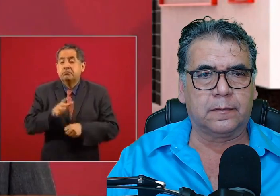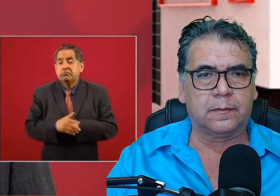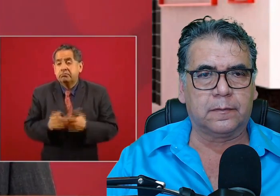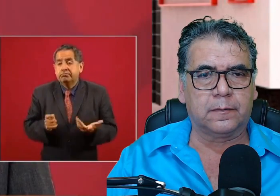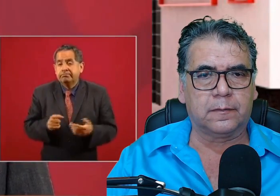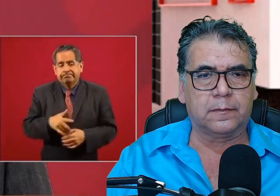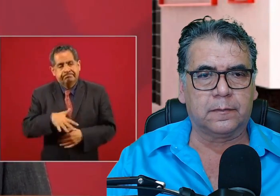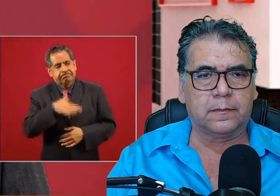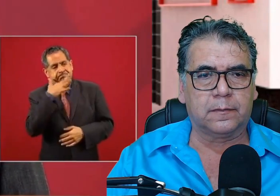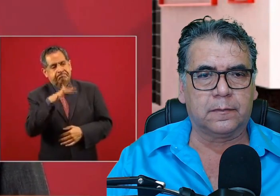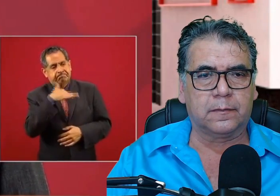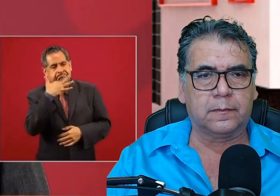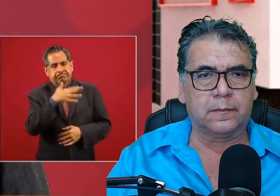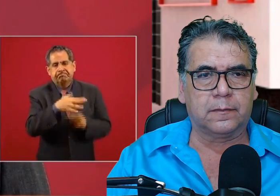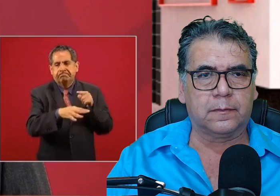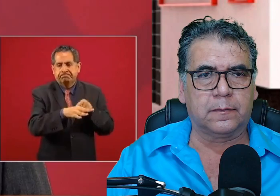era la corrupción.